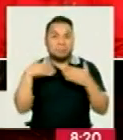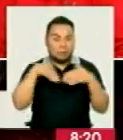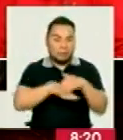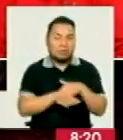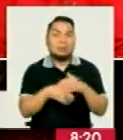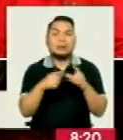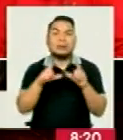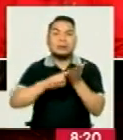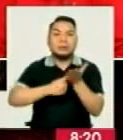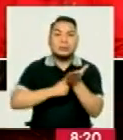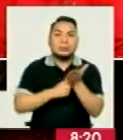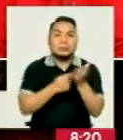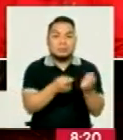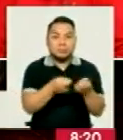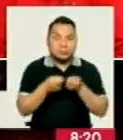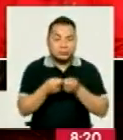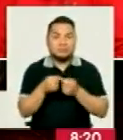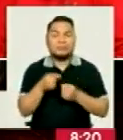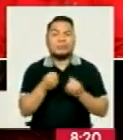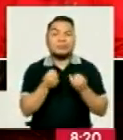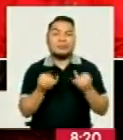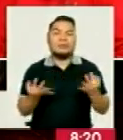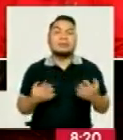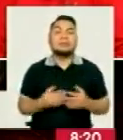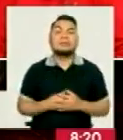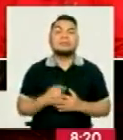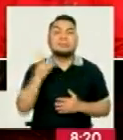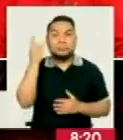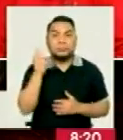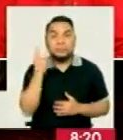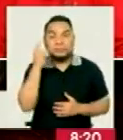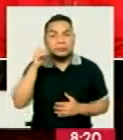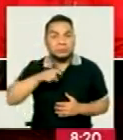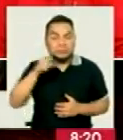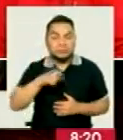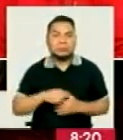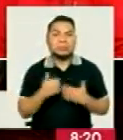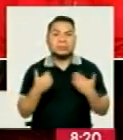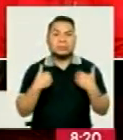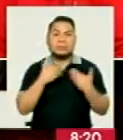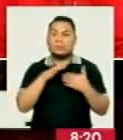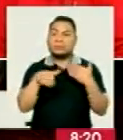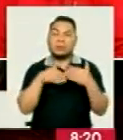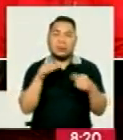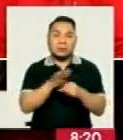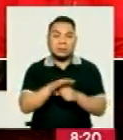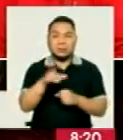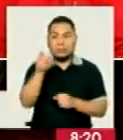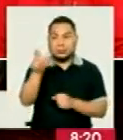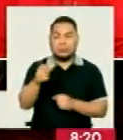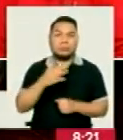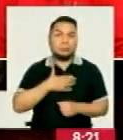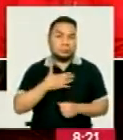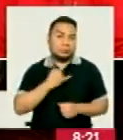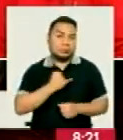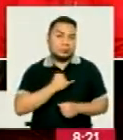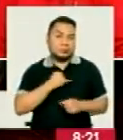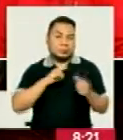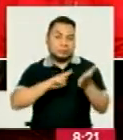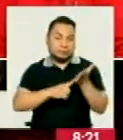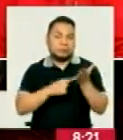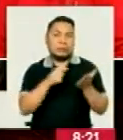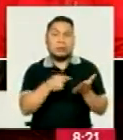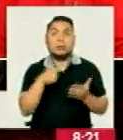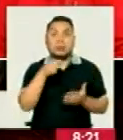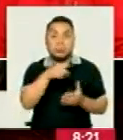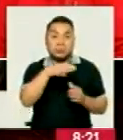de DNI, por ejemplo, que es algo urgente, necesario, tener plenamente identificados con su DNI a toda la población peruana,